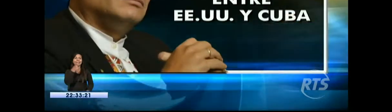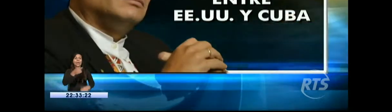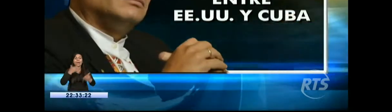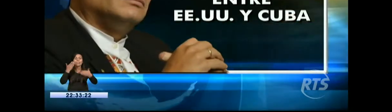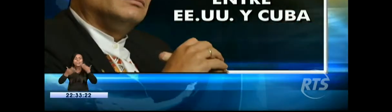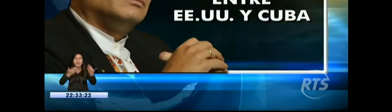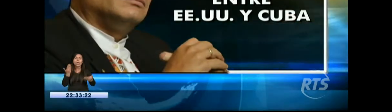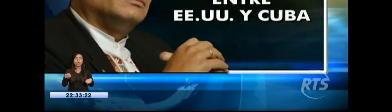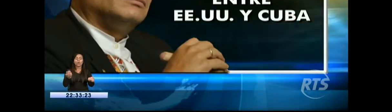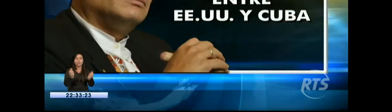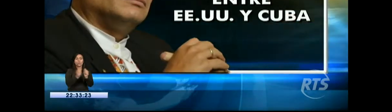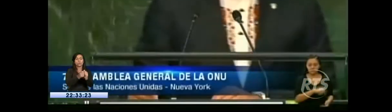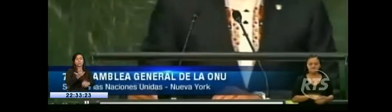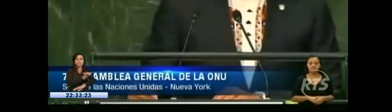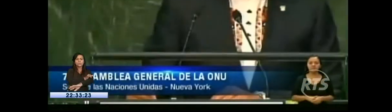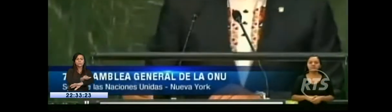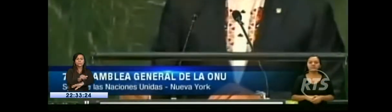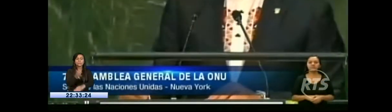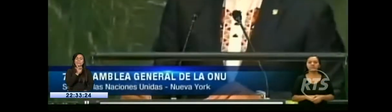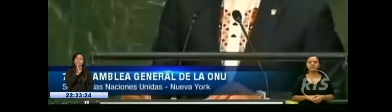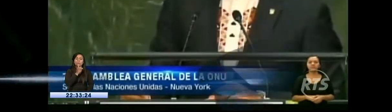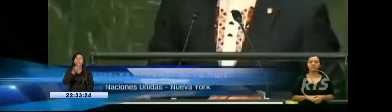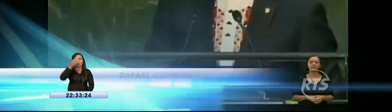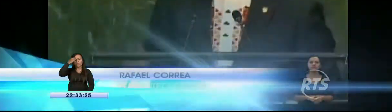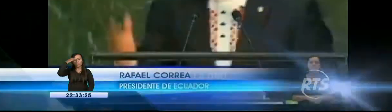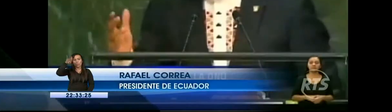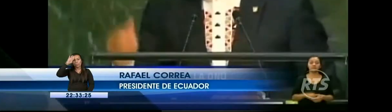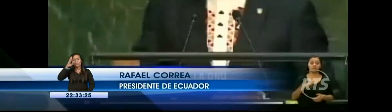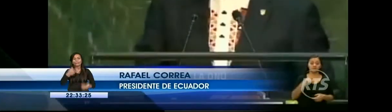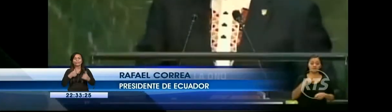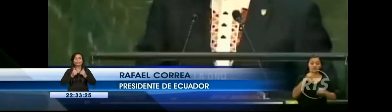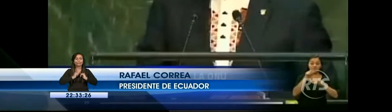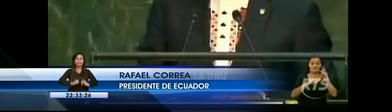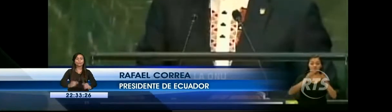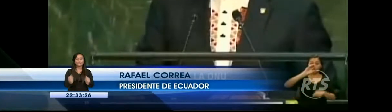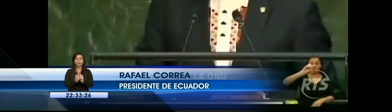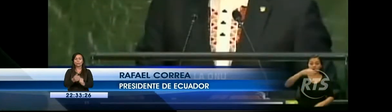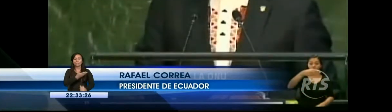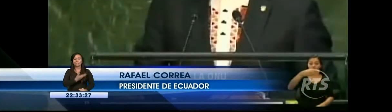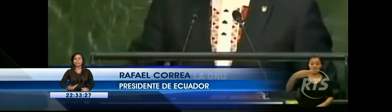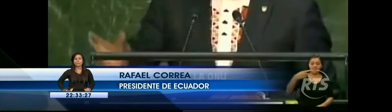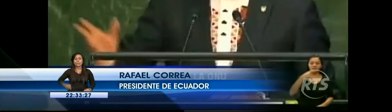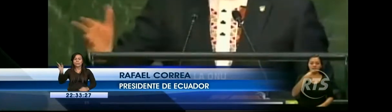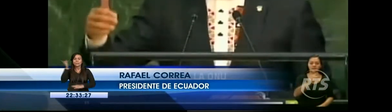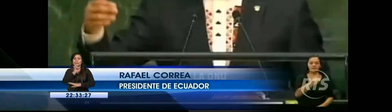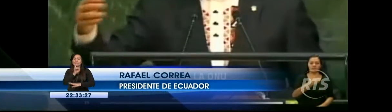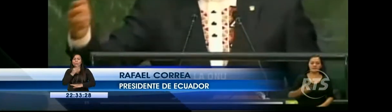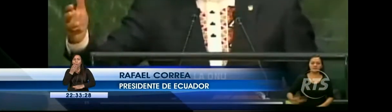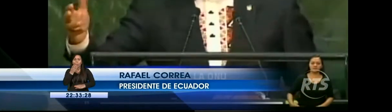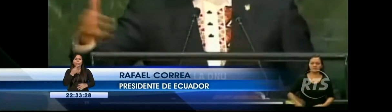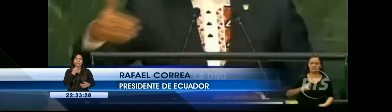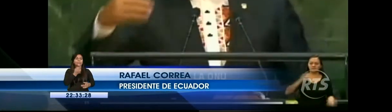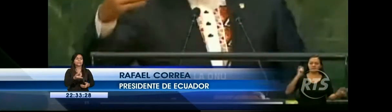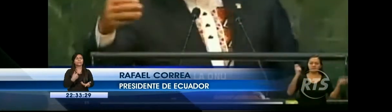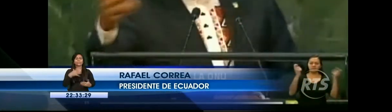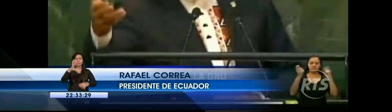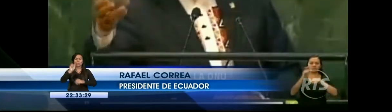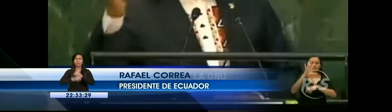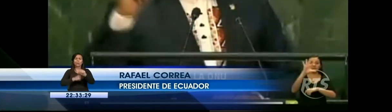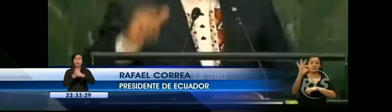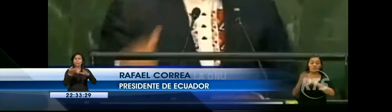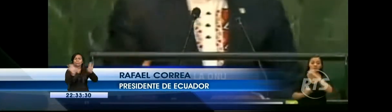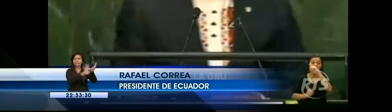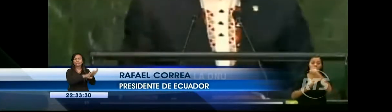entre Estados Unidos y Cuba. Me entristece cuando se escucha al presidente Obama decir: hemos cambiado 50 años de embargo, propone